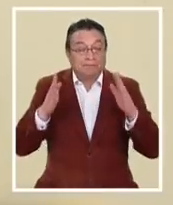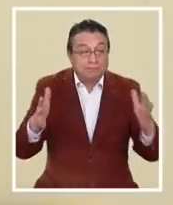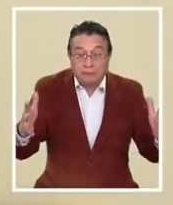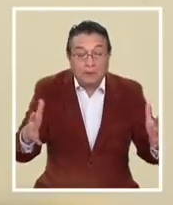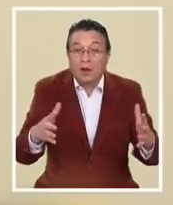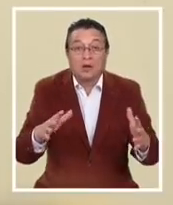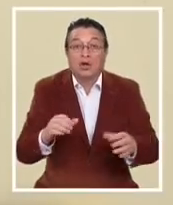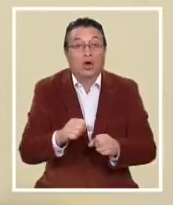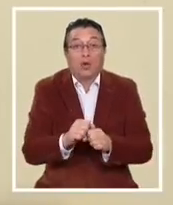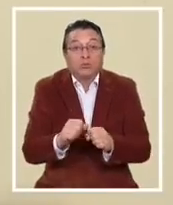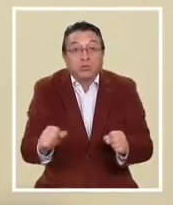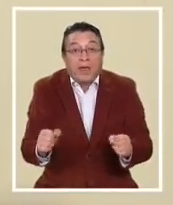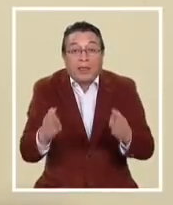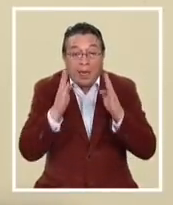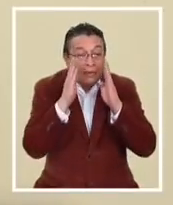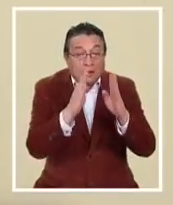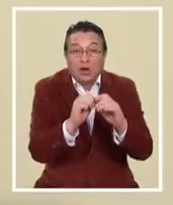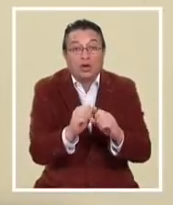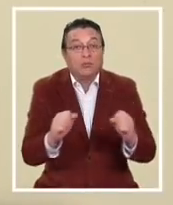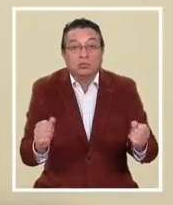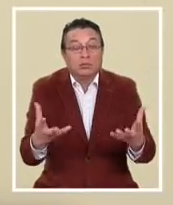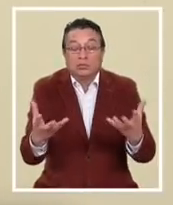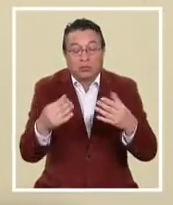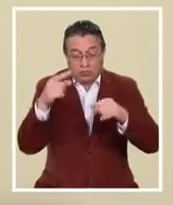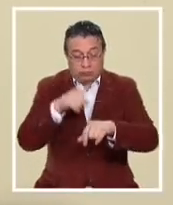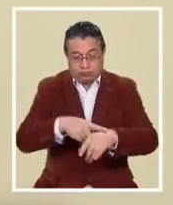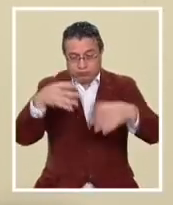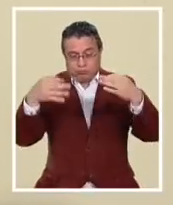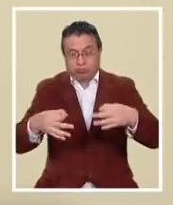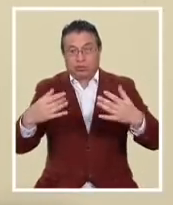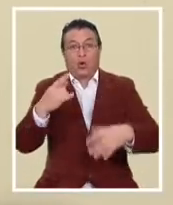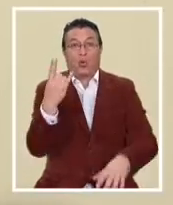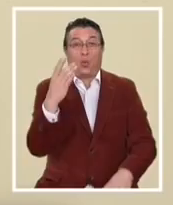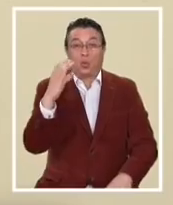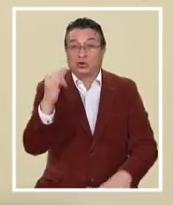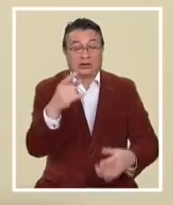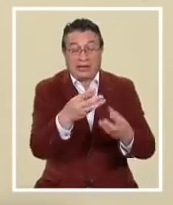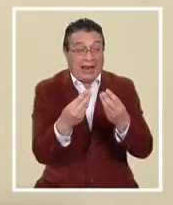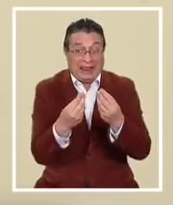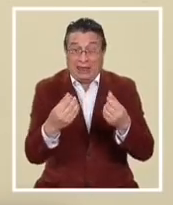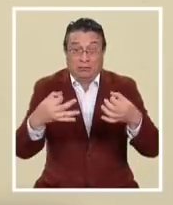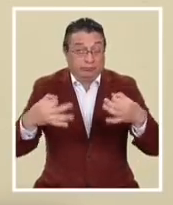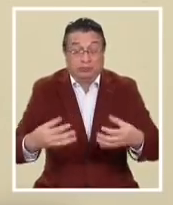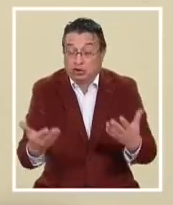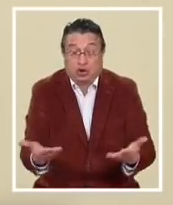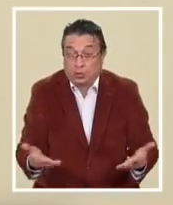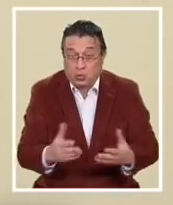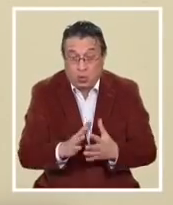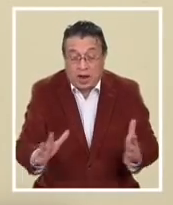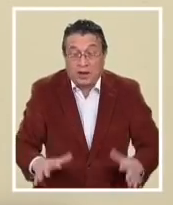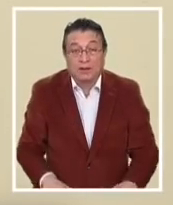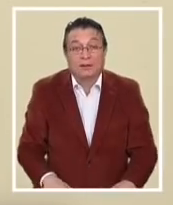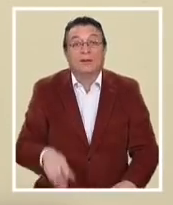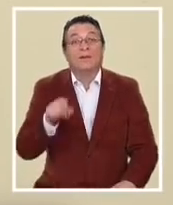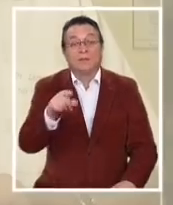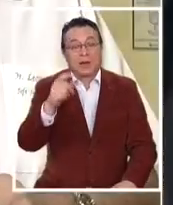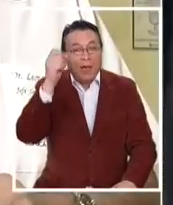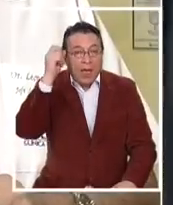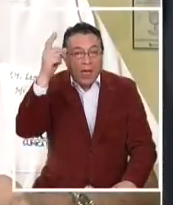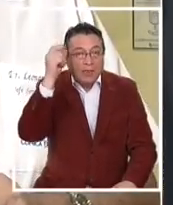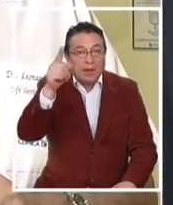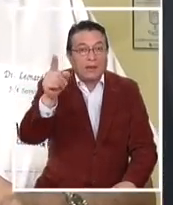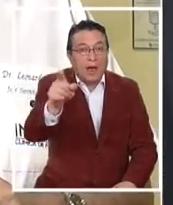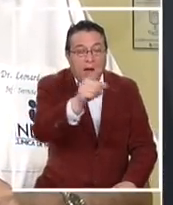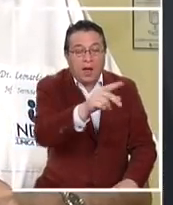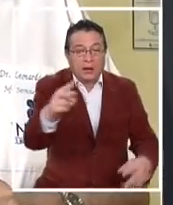atención que no es la que quisiéramos, ni en oportunidad y en el tema de la UCI tampoco en calidad. Doctor, para que entienda la gente que nos está